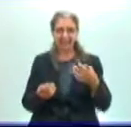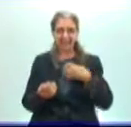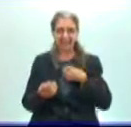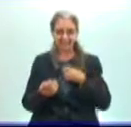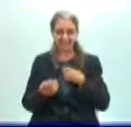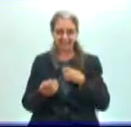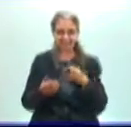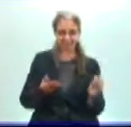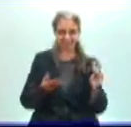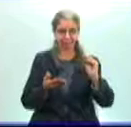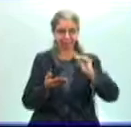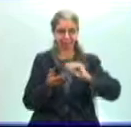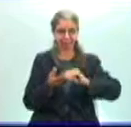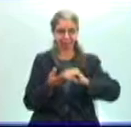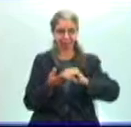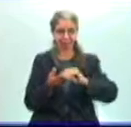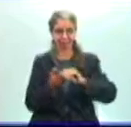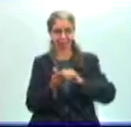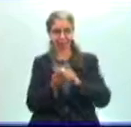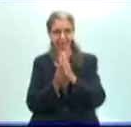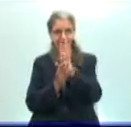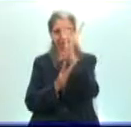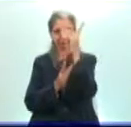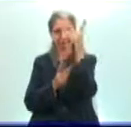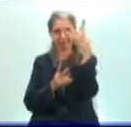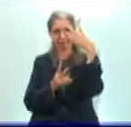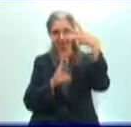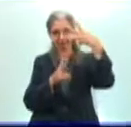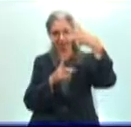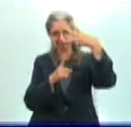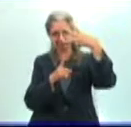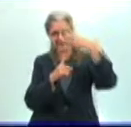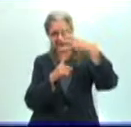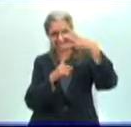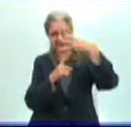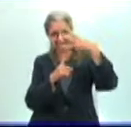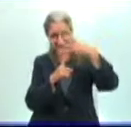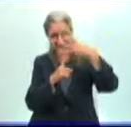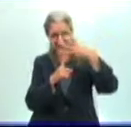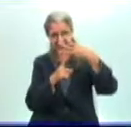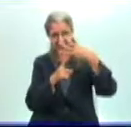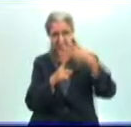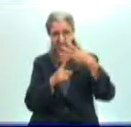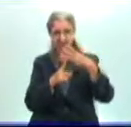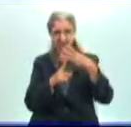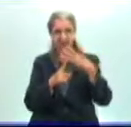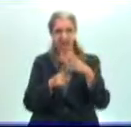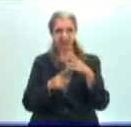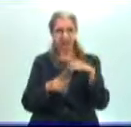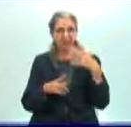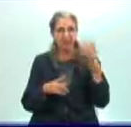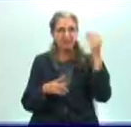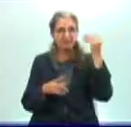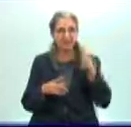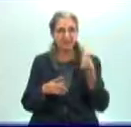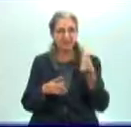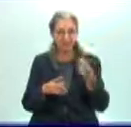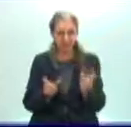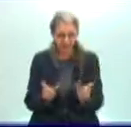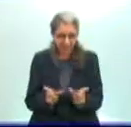una antena y solo conocen a la distancia en el suelo que